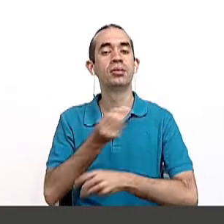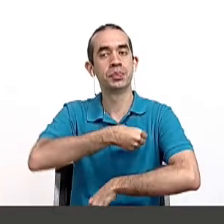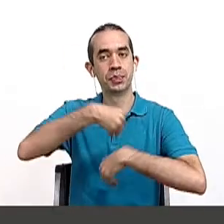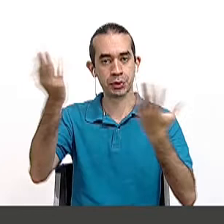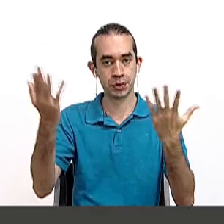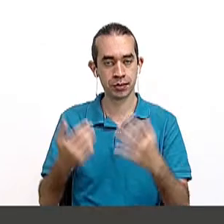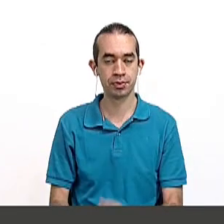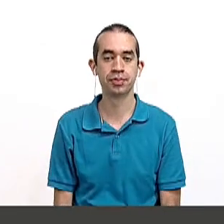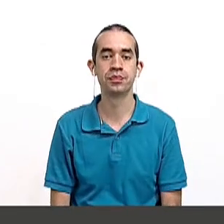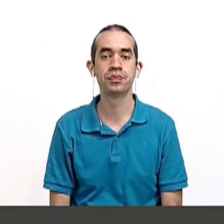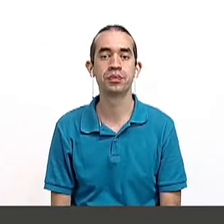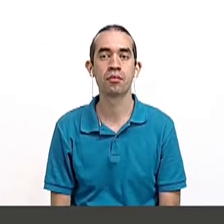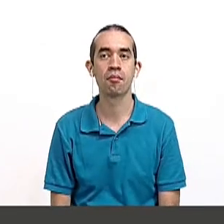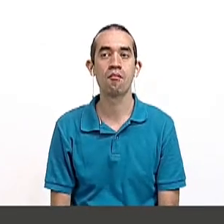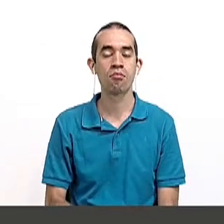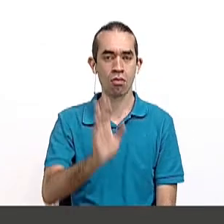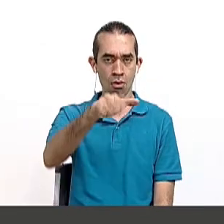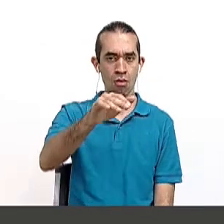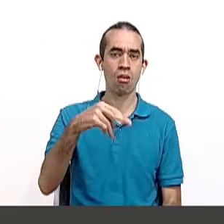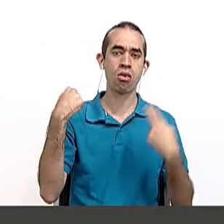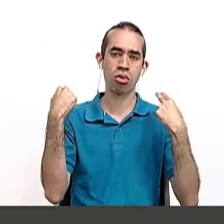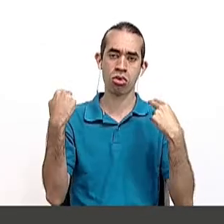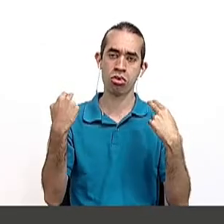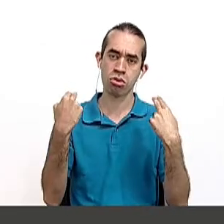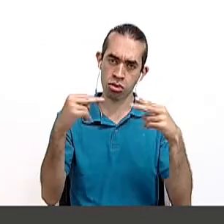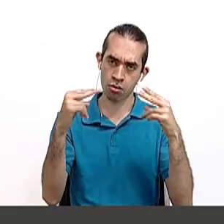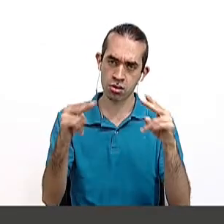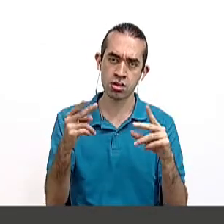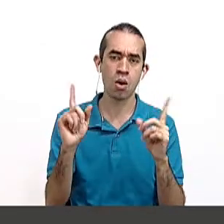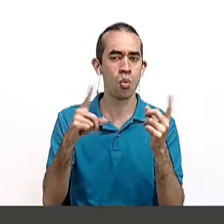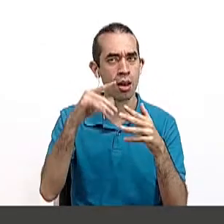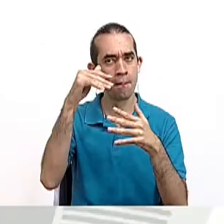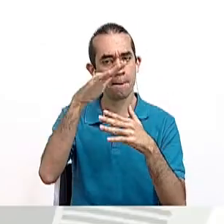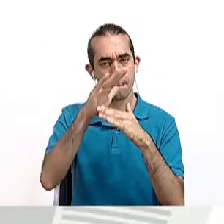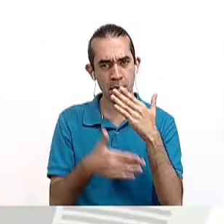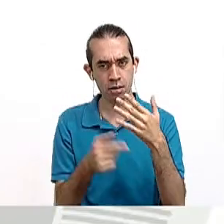¿Cuáles son las partes que van a estructurar una noticia? Veamos.